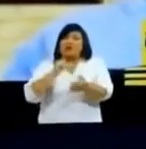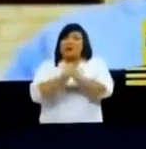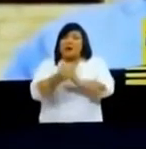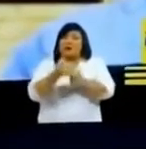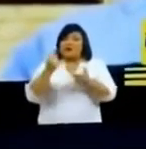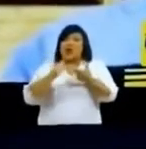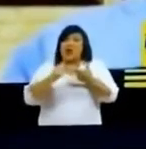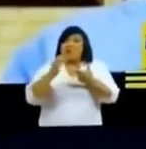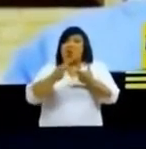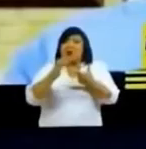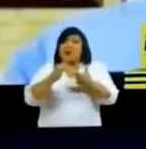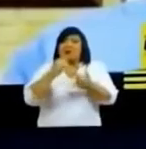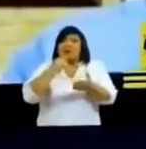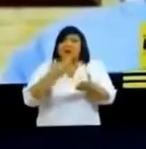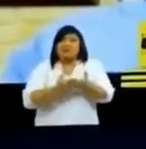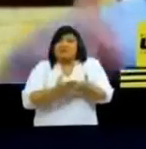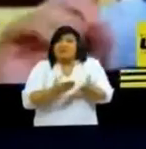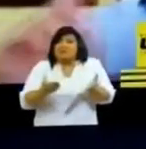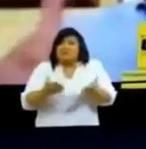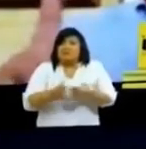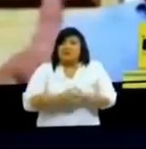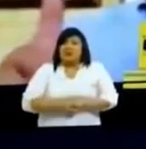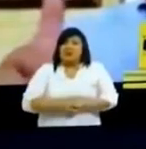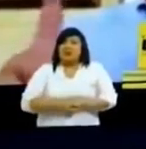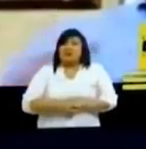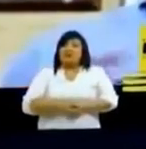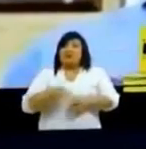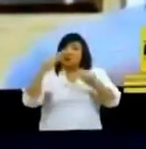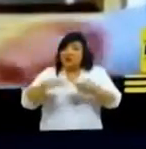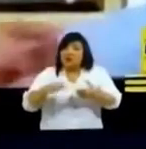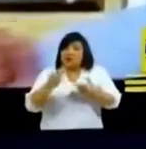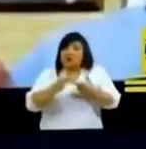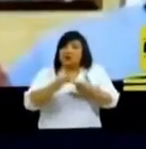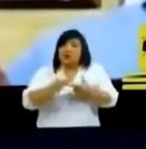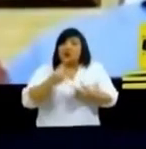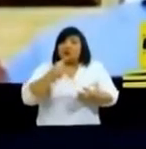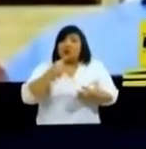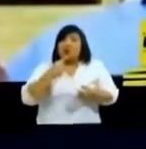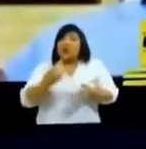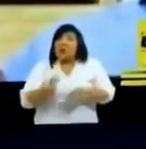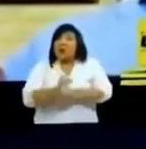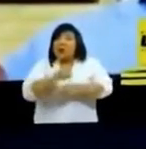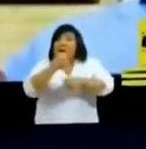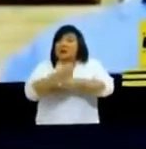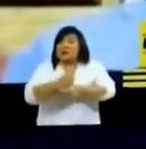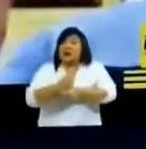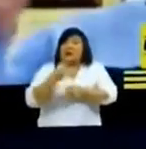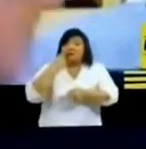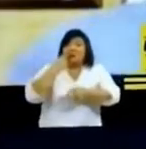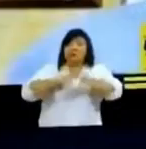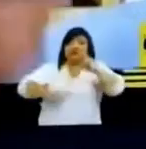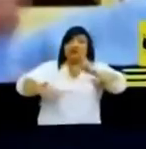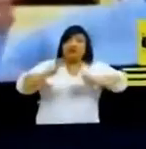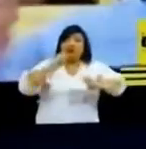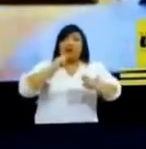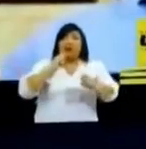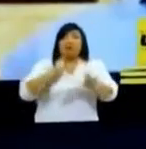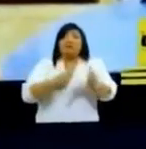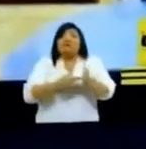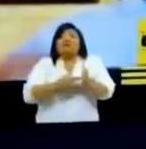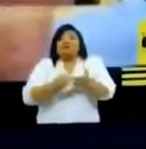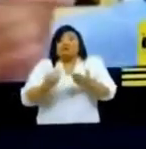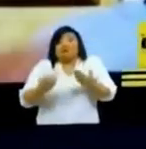pruebas, y ahora esto, que no serían las pruebas idóneas para realizar los test de campo. La fresa